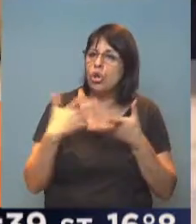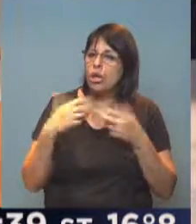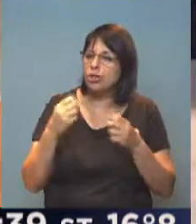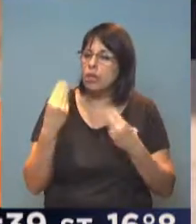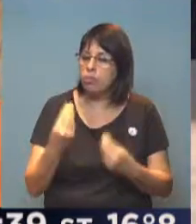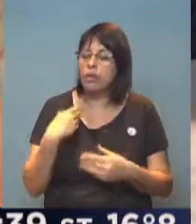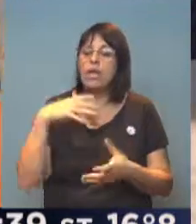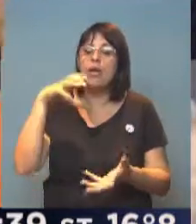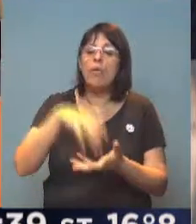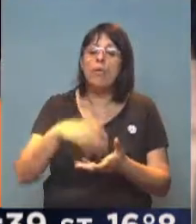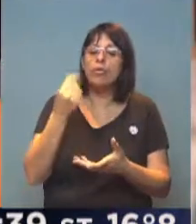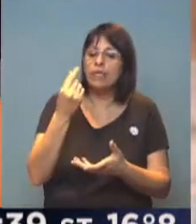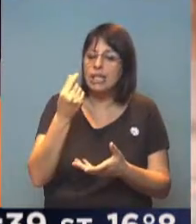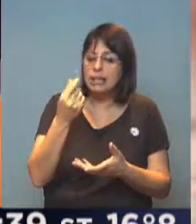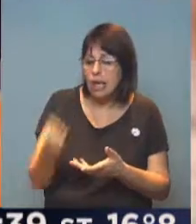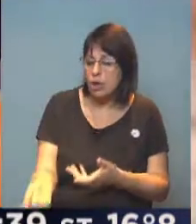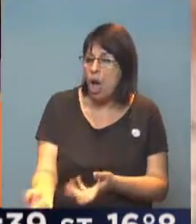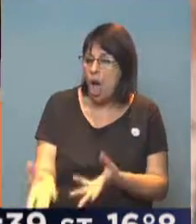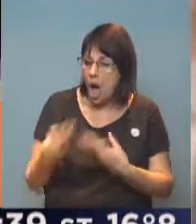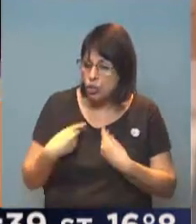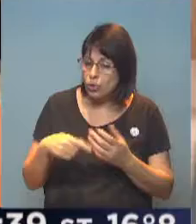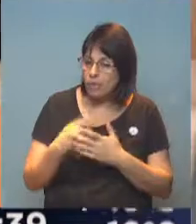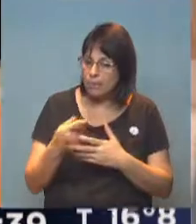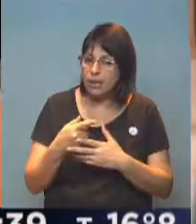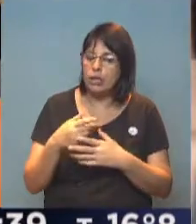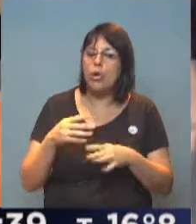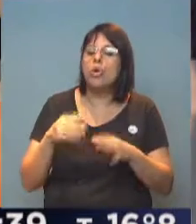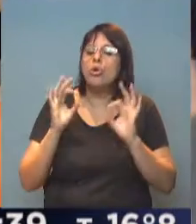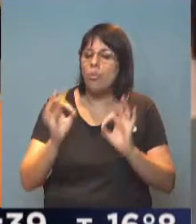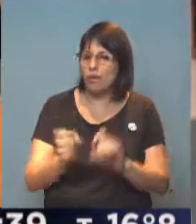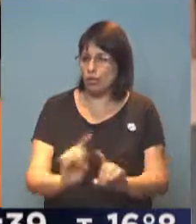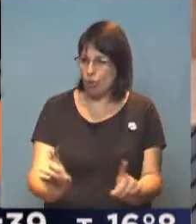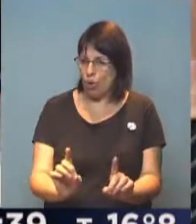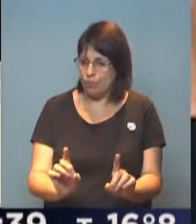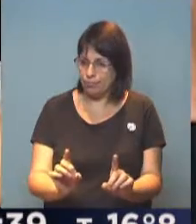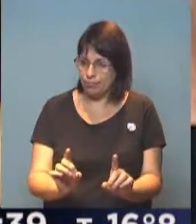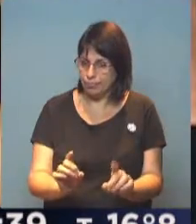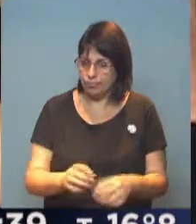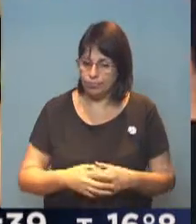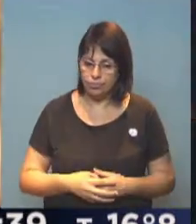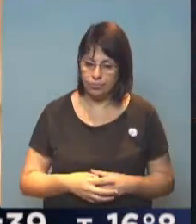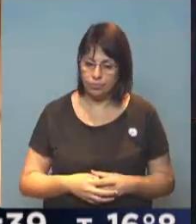fondo fiduciario nos va a dar un aporte, pero no el complemento que necesita en su totalidad la provincia.